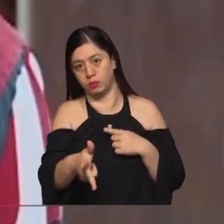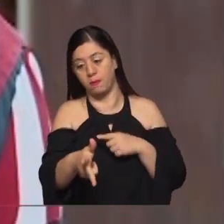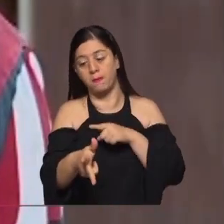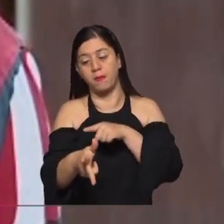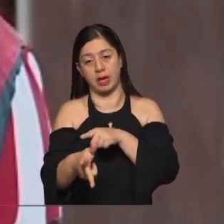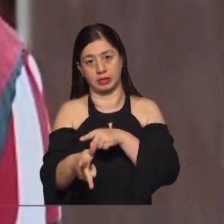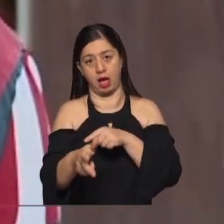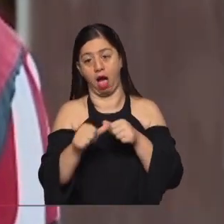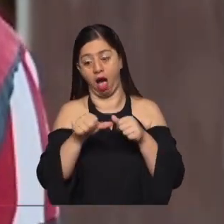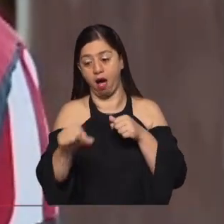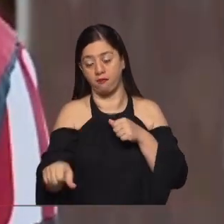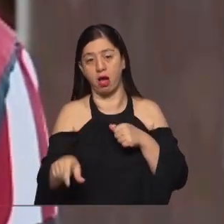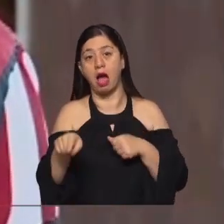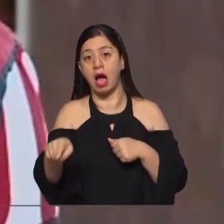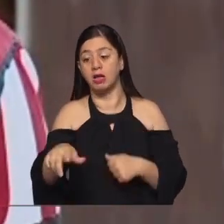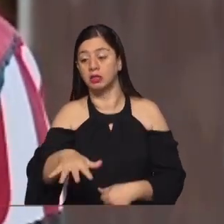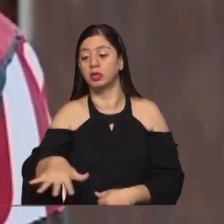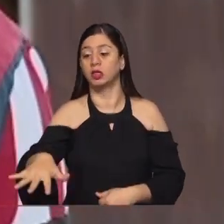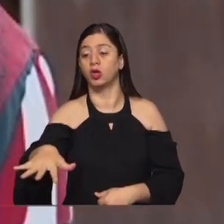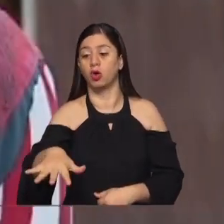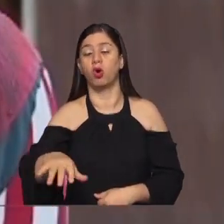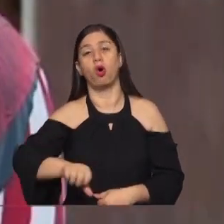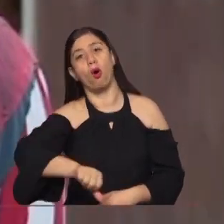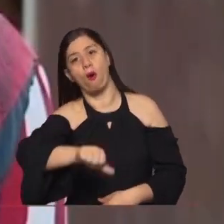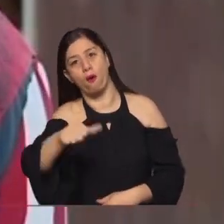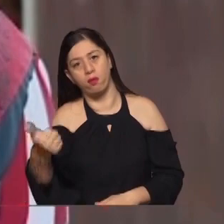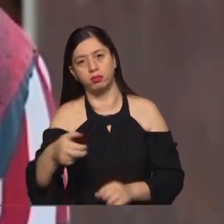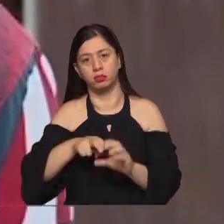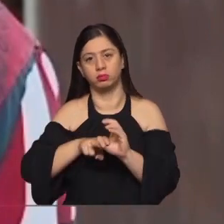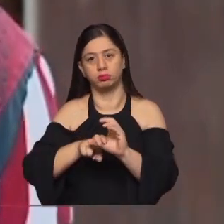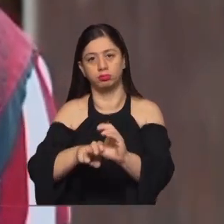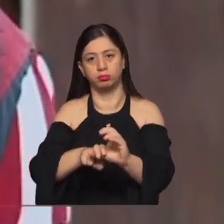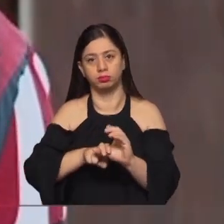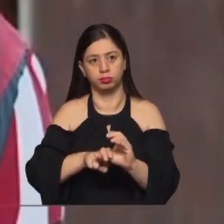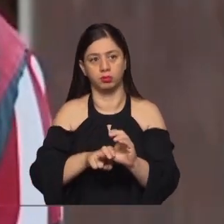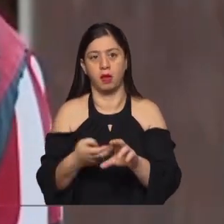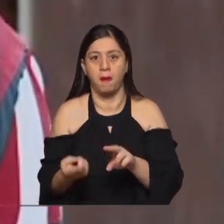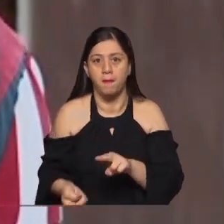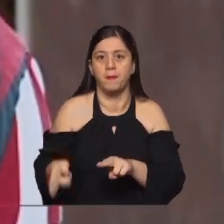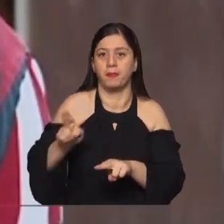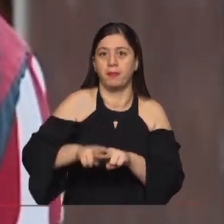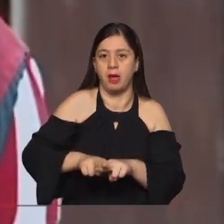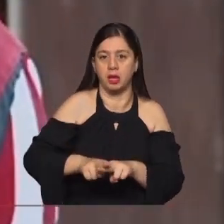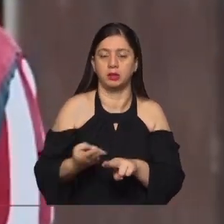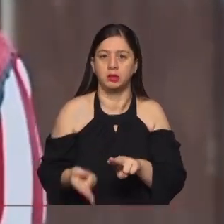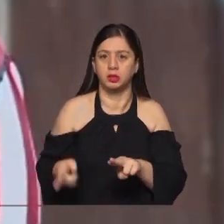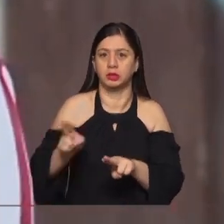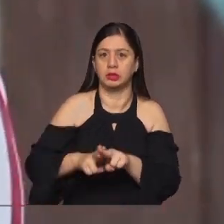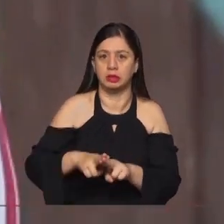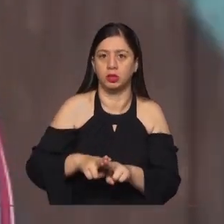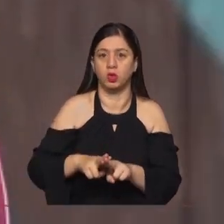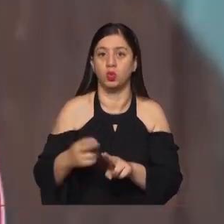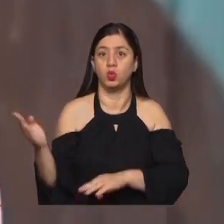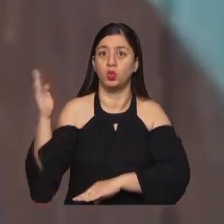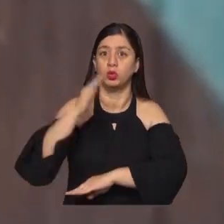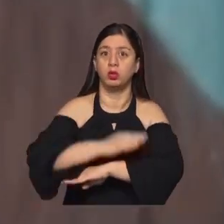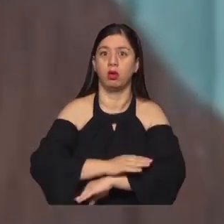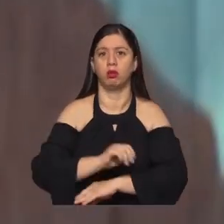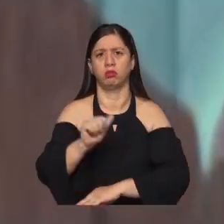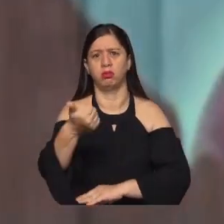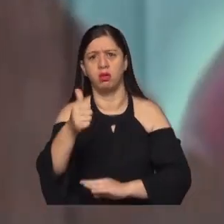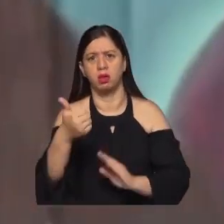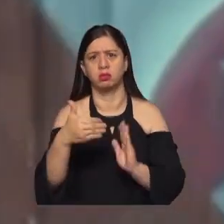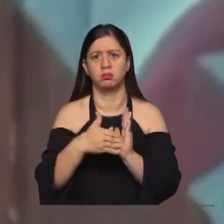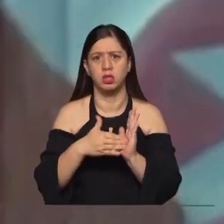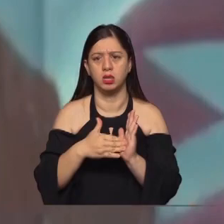entonces cuando usted llega al plan le toca coger su otro transporte, que ya se lo va incrementando diario. En mera día de trabajo son 10.000 pesos